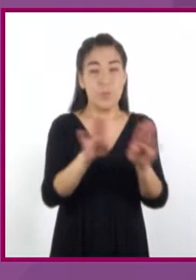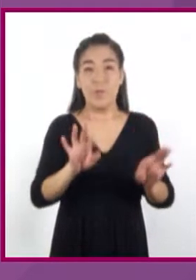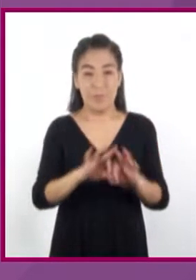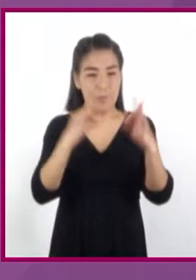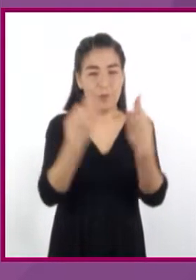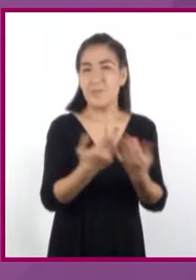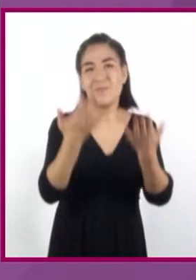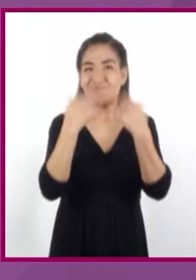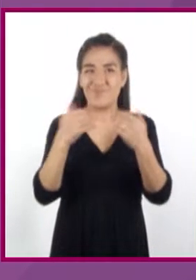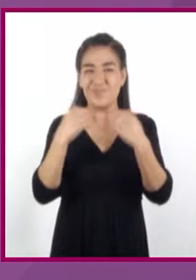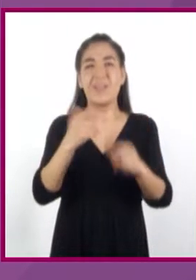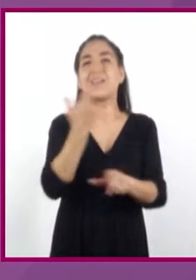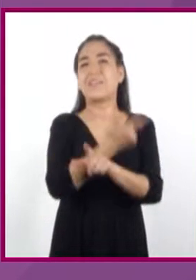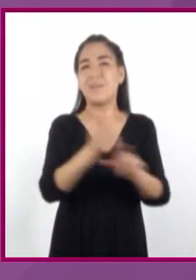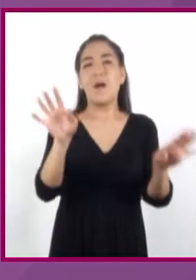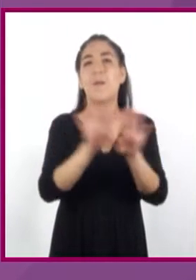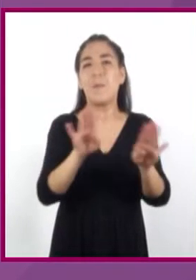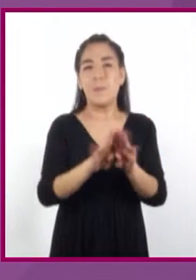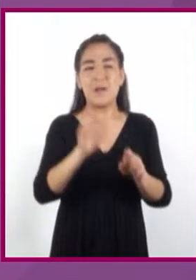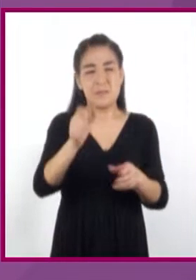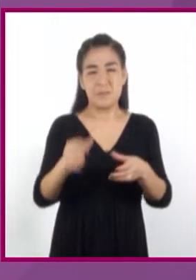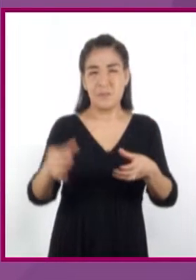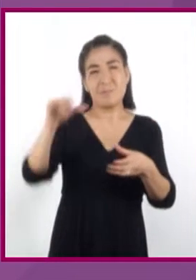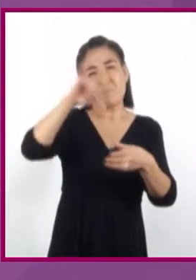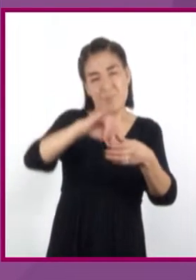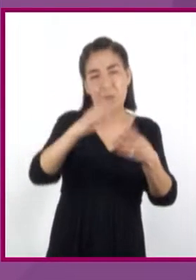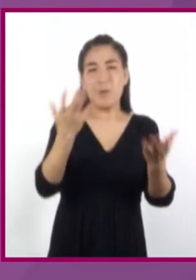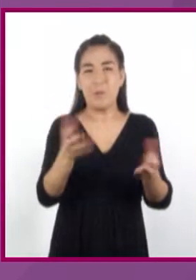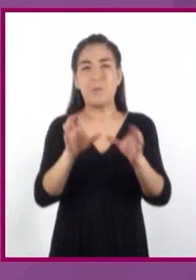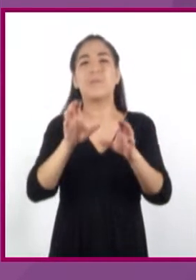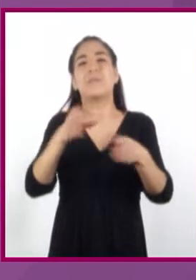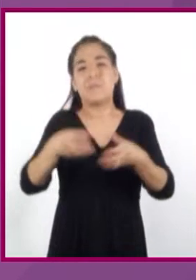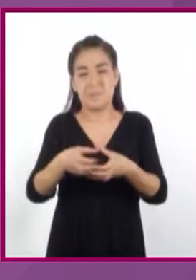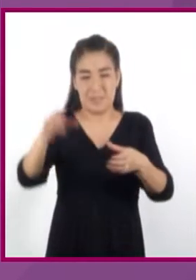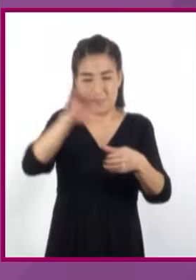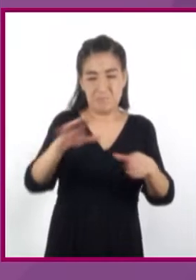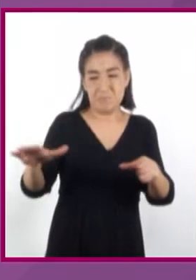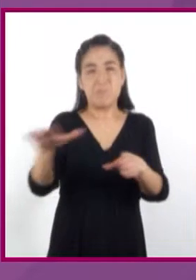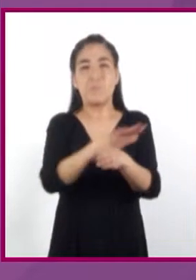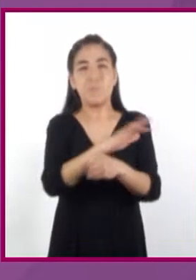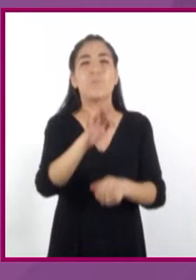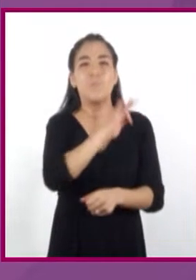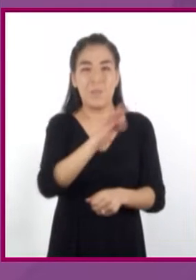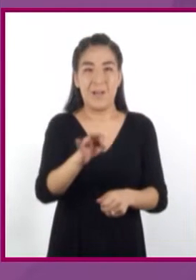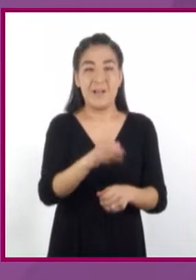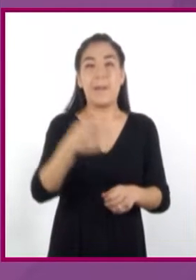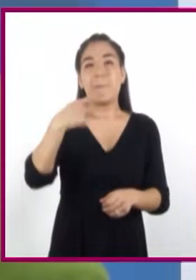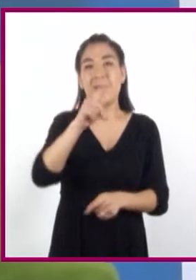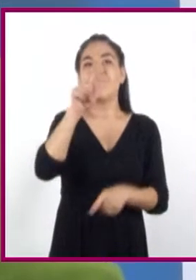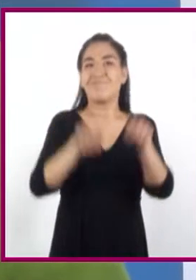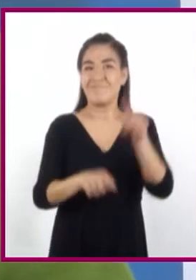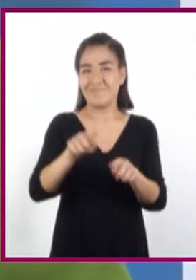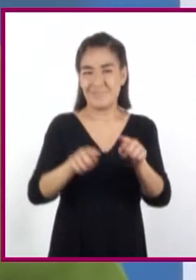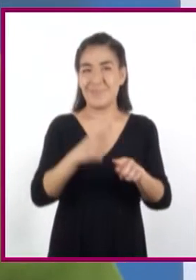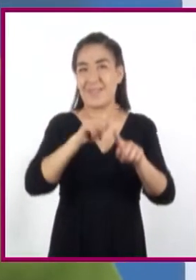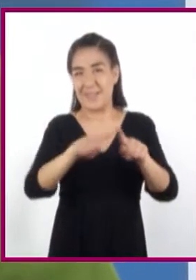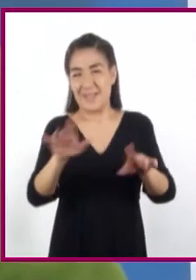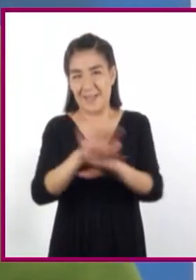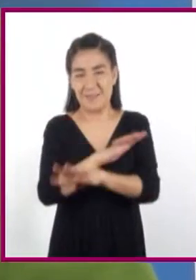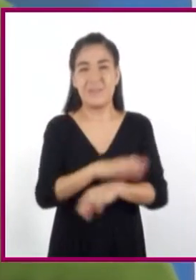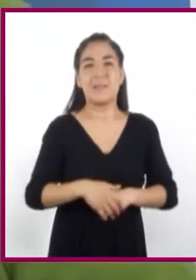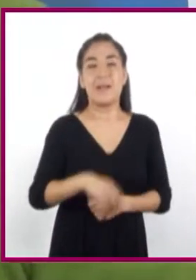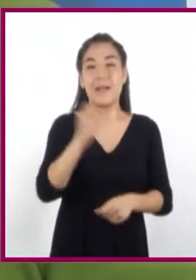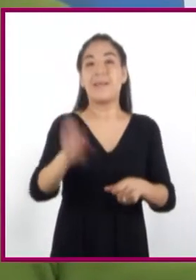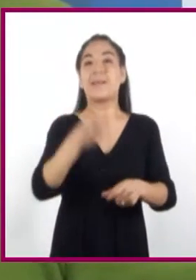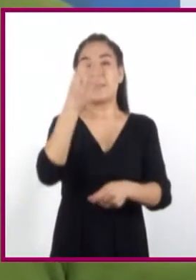y pueden tomar la forma del recipiente que los contiene, aunque sí poseen un volumen definido. Y el tercer estado